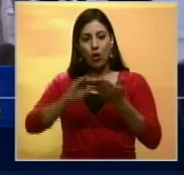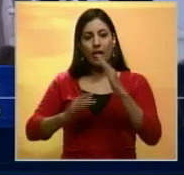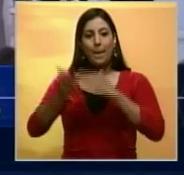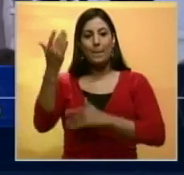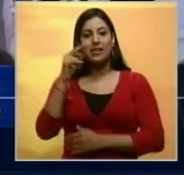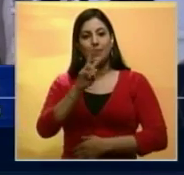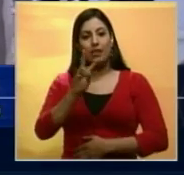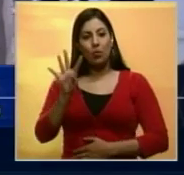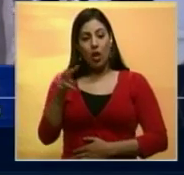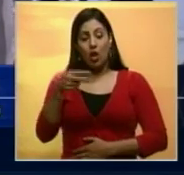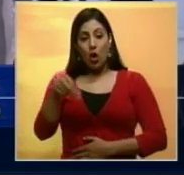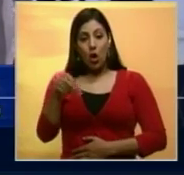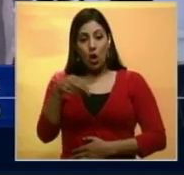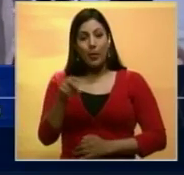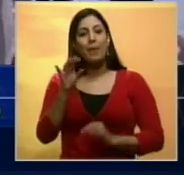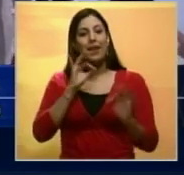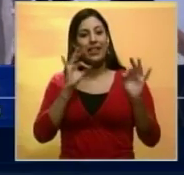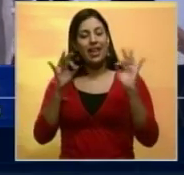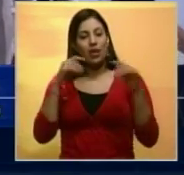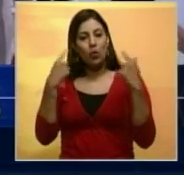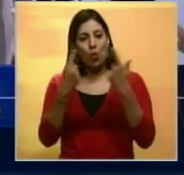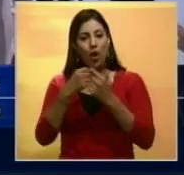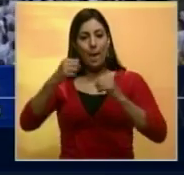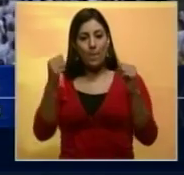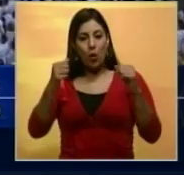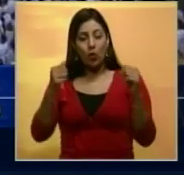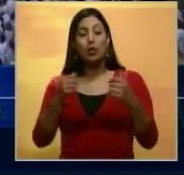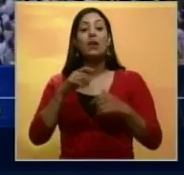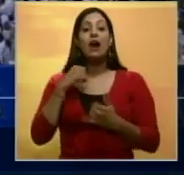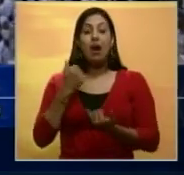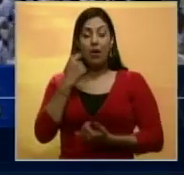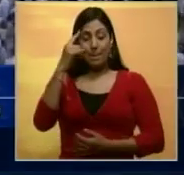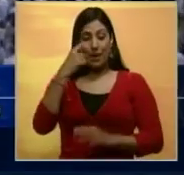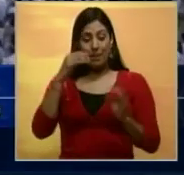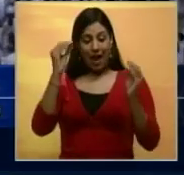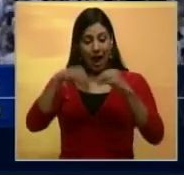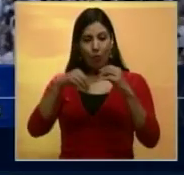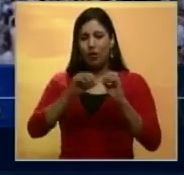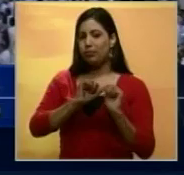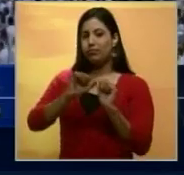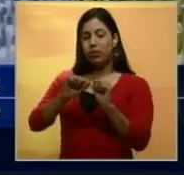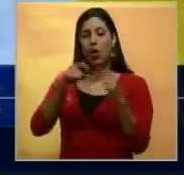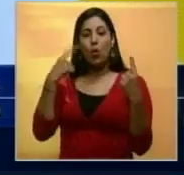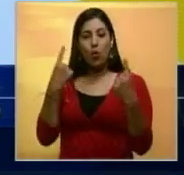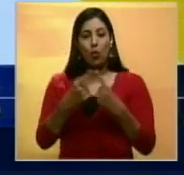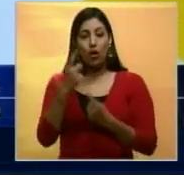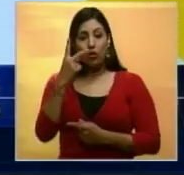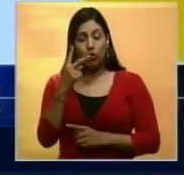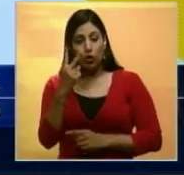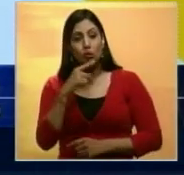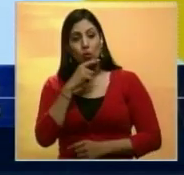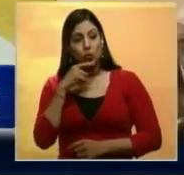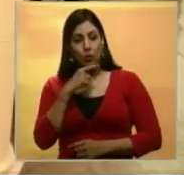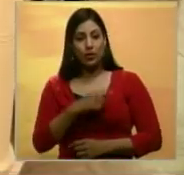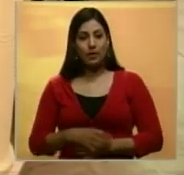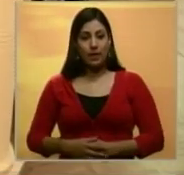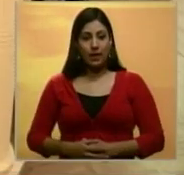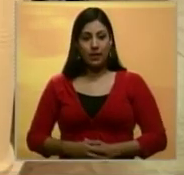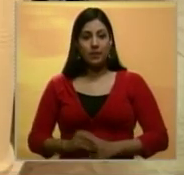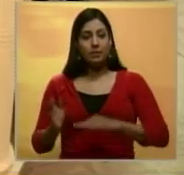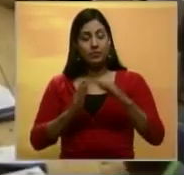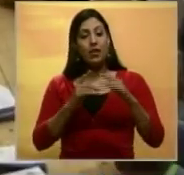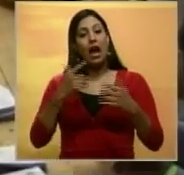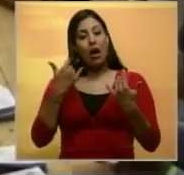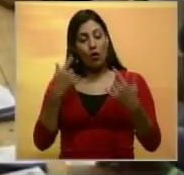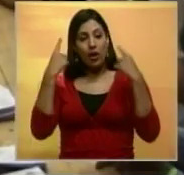pasado 24 de noviembre en el Teatro Colón de Bogotá, luego de que el primer acuerdo fuera rechazado en el plebiscito del 2 de octubre. Reino